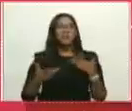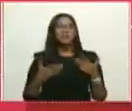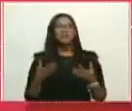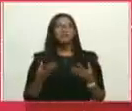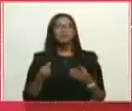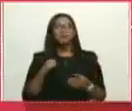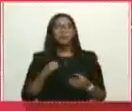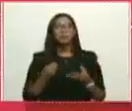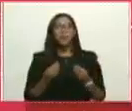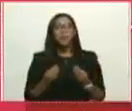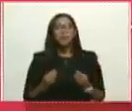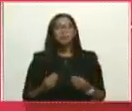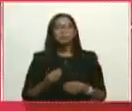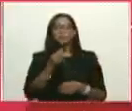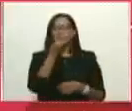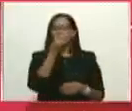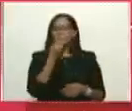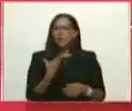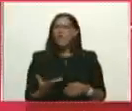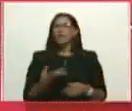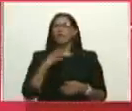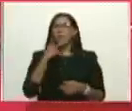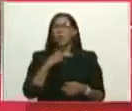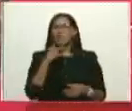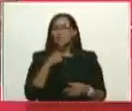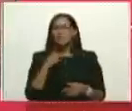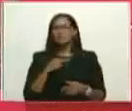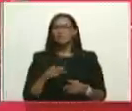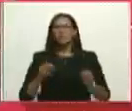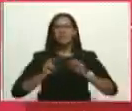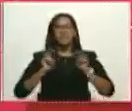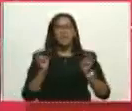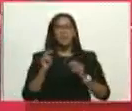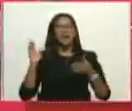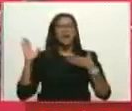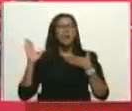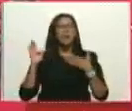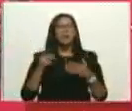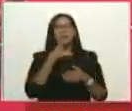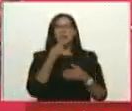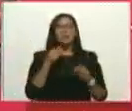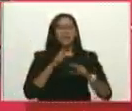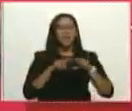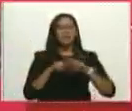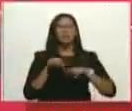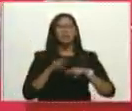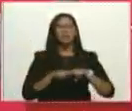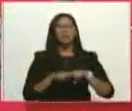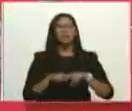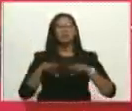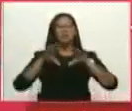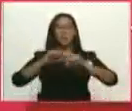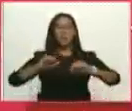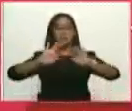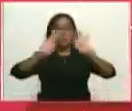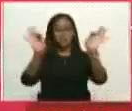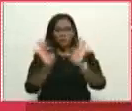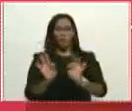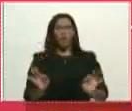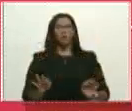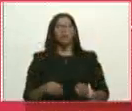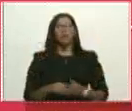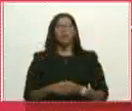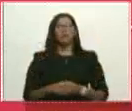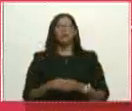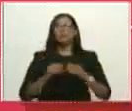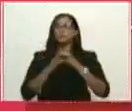mucha calidad, por el calidad política, por el tema de la juramentación y ya la estructura tomando forma, ¿no? Tomando toda forma,